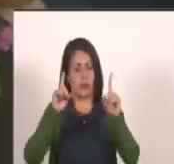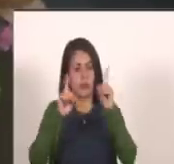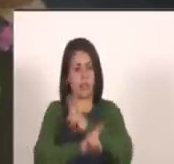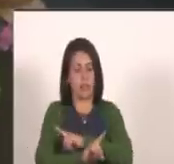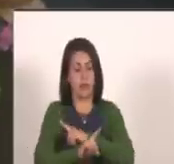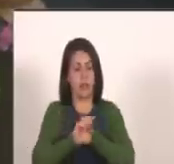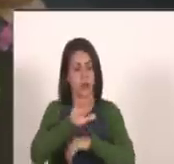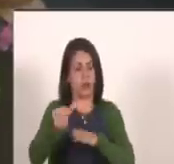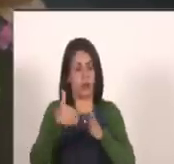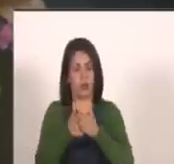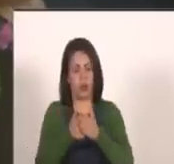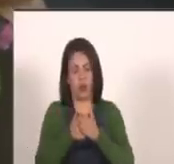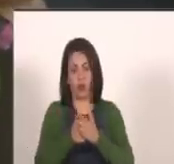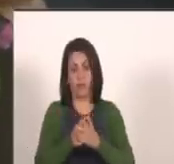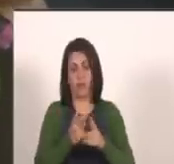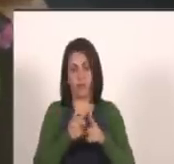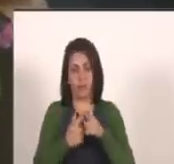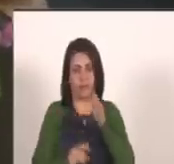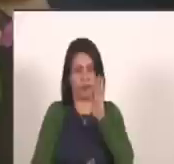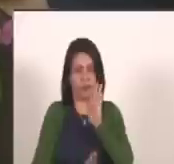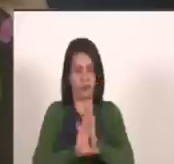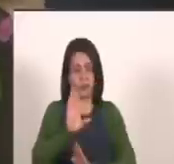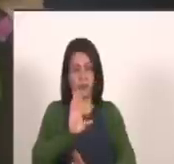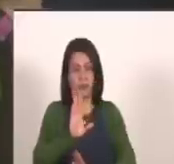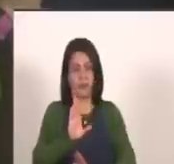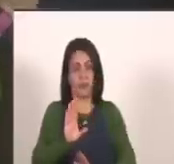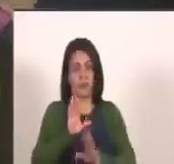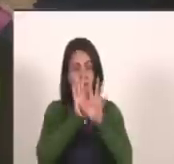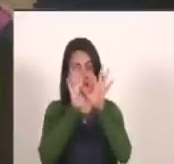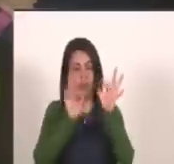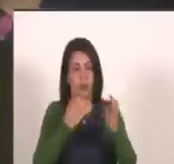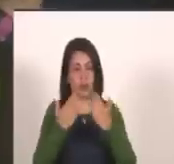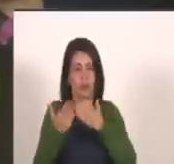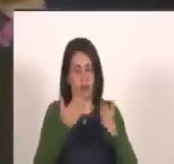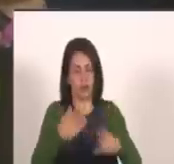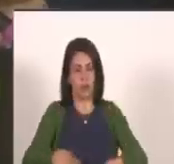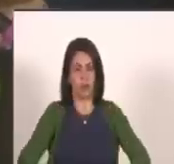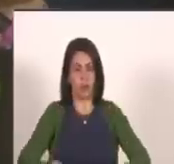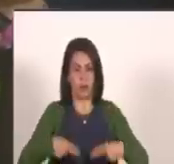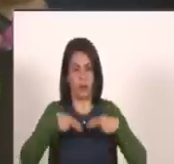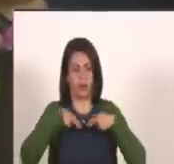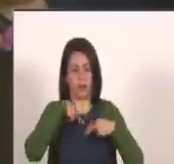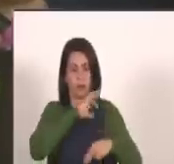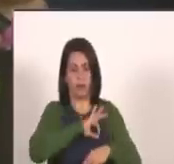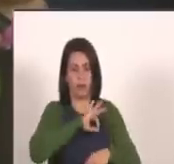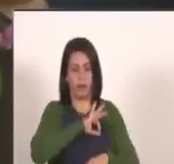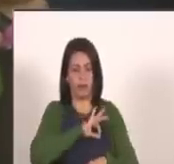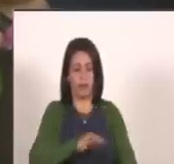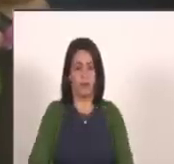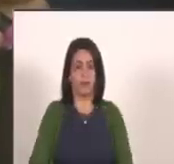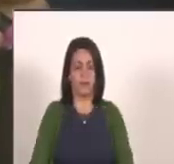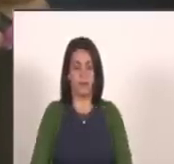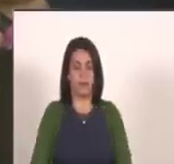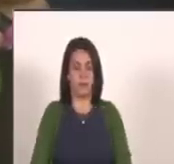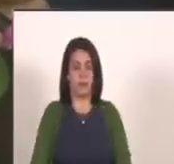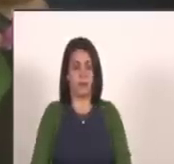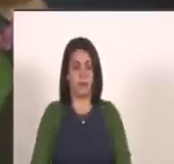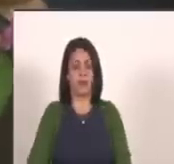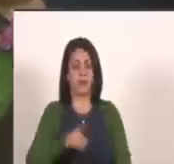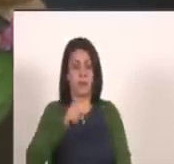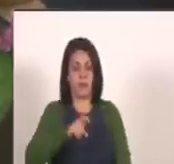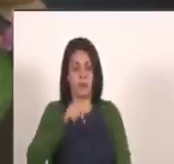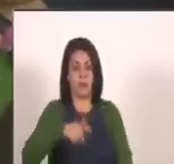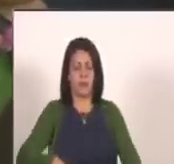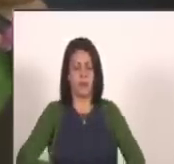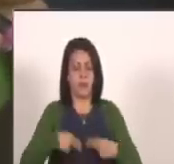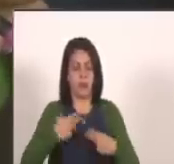manera sistemática y consistente el desarrollo de las formas de convivencia humana y social, que son una